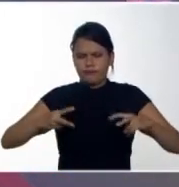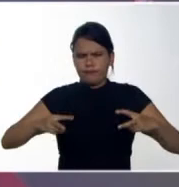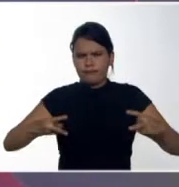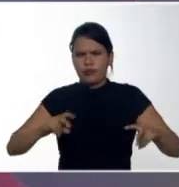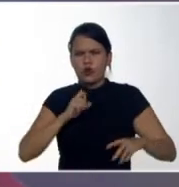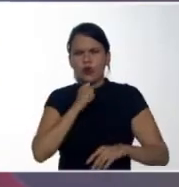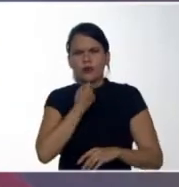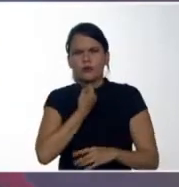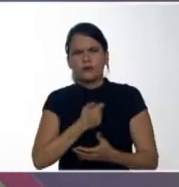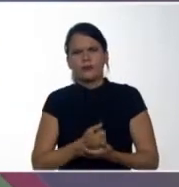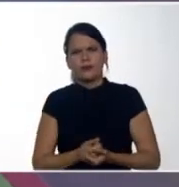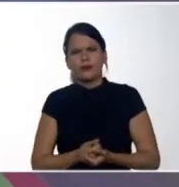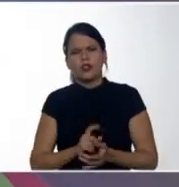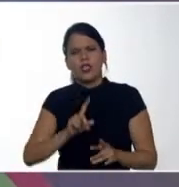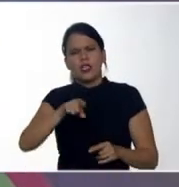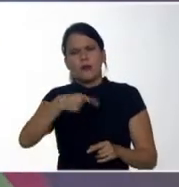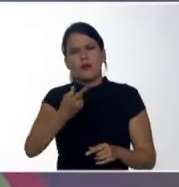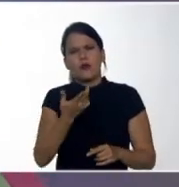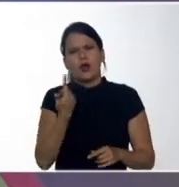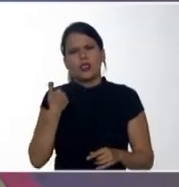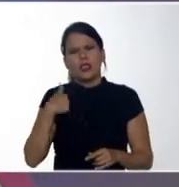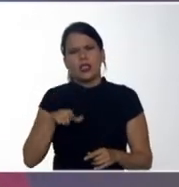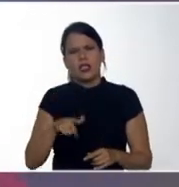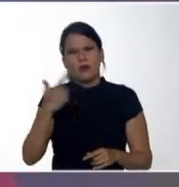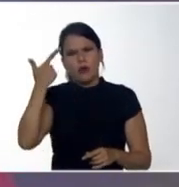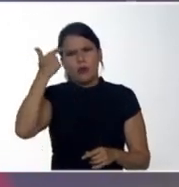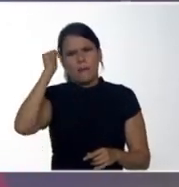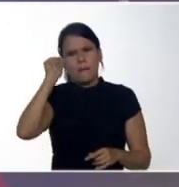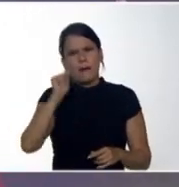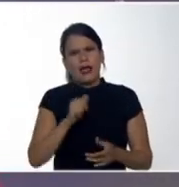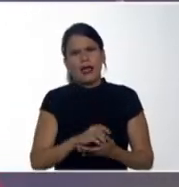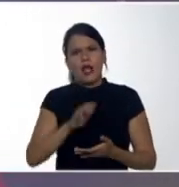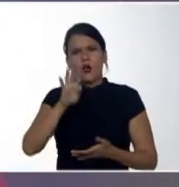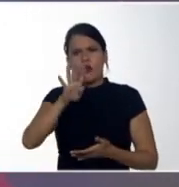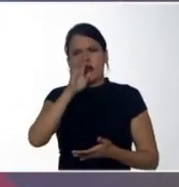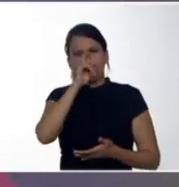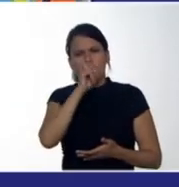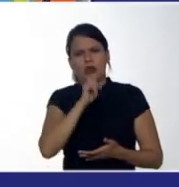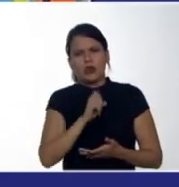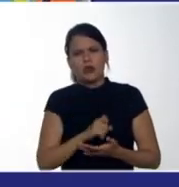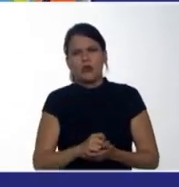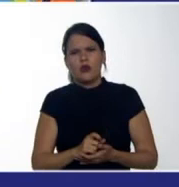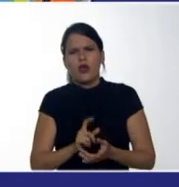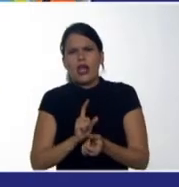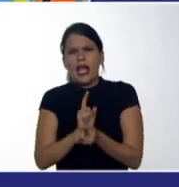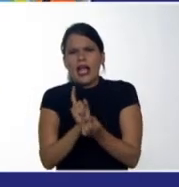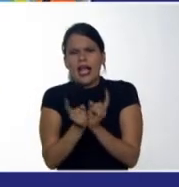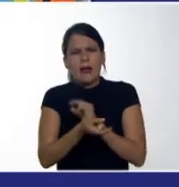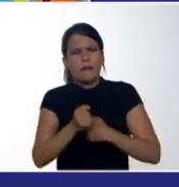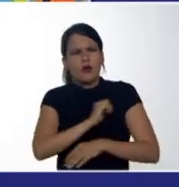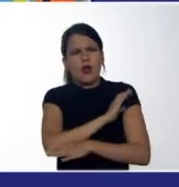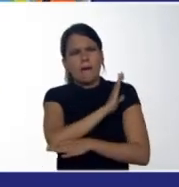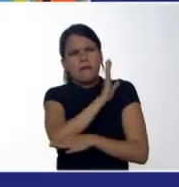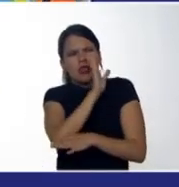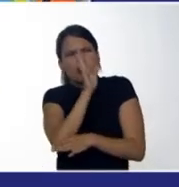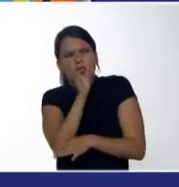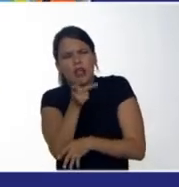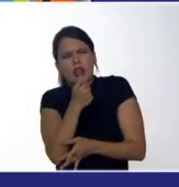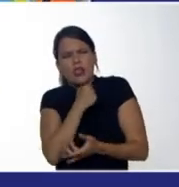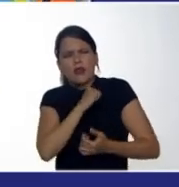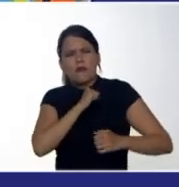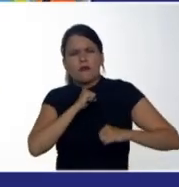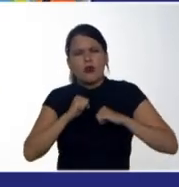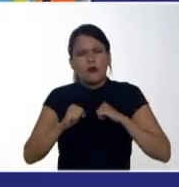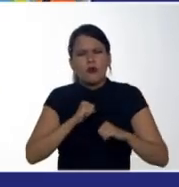genético. Perfecto. Luego tenemos para cuarto año cambios ambientales que promovieron